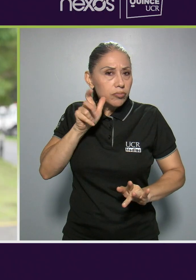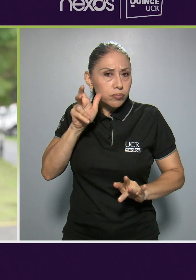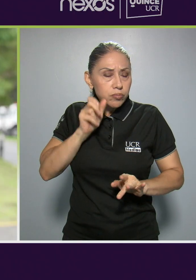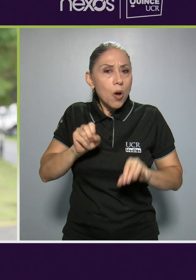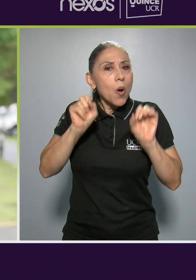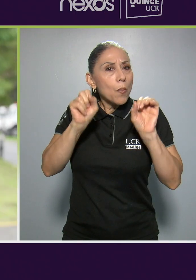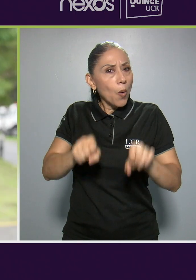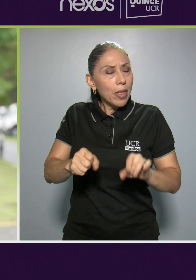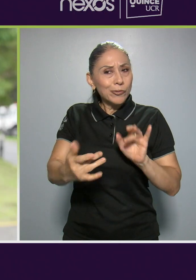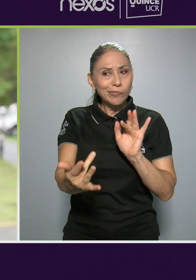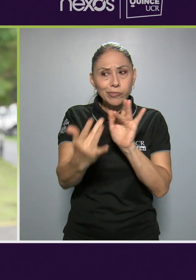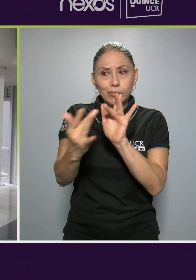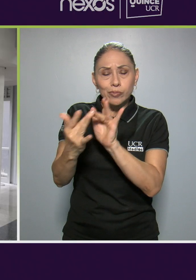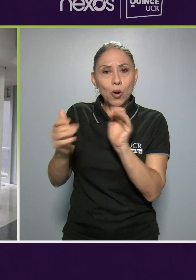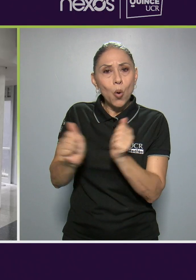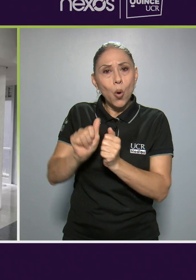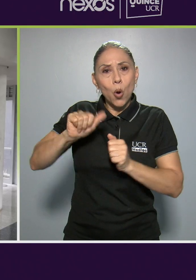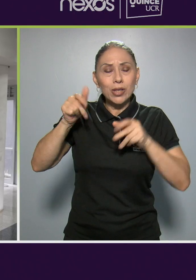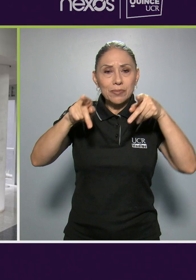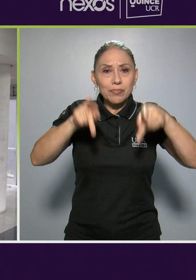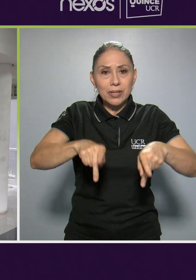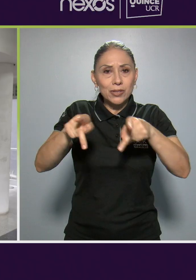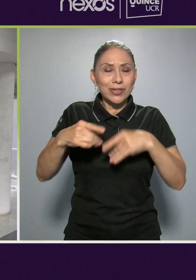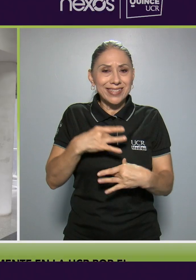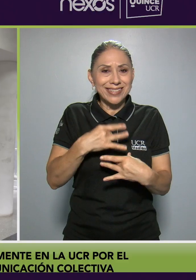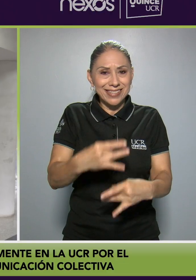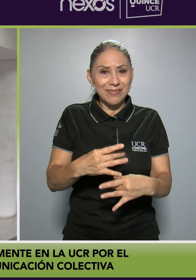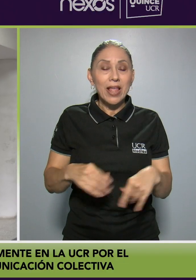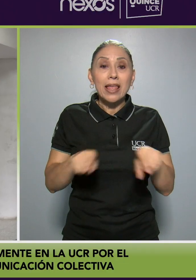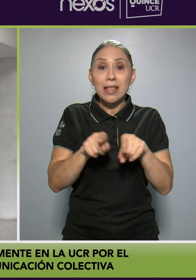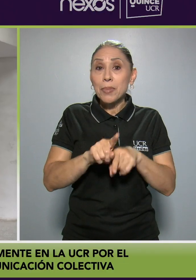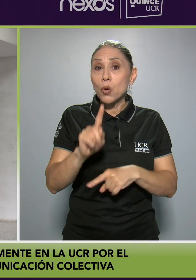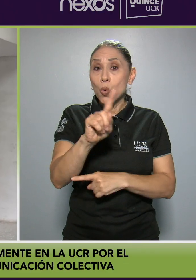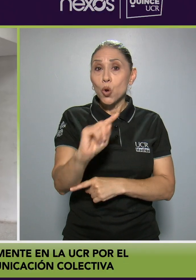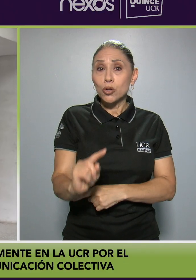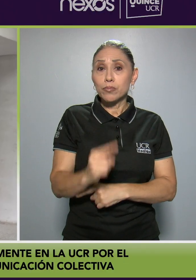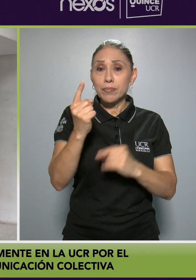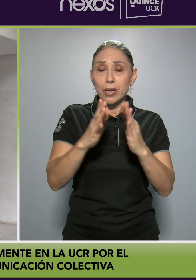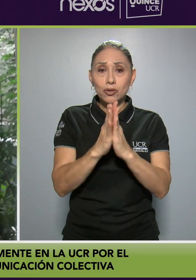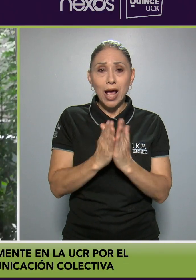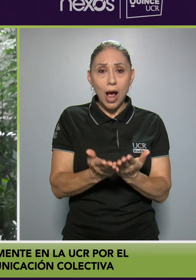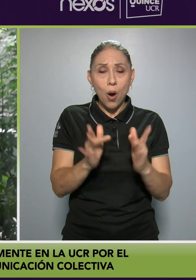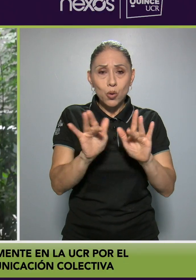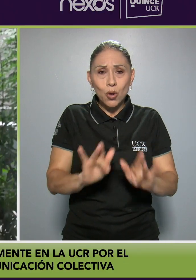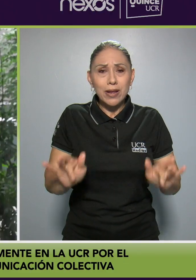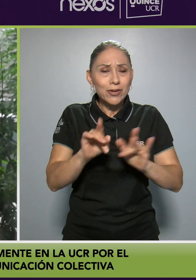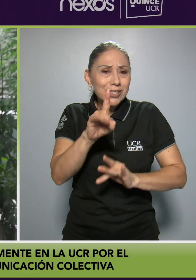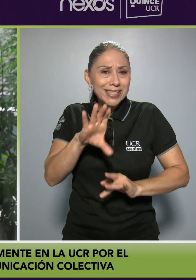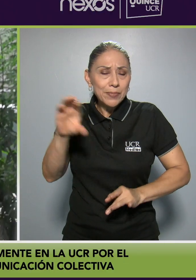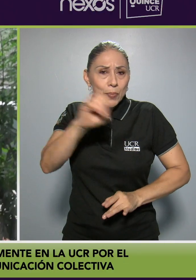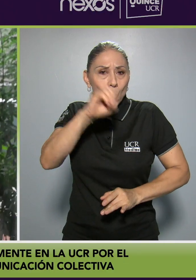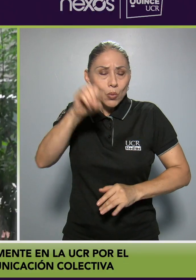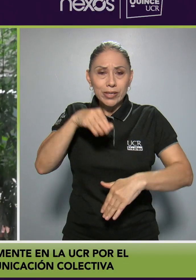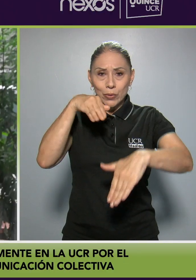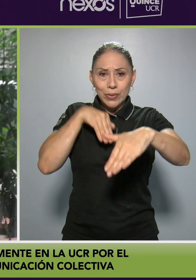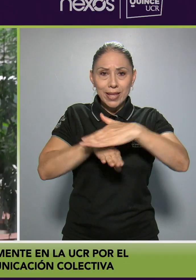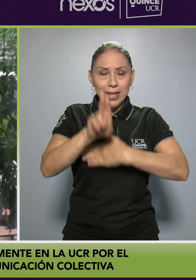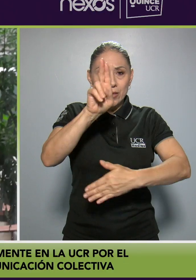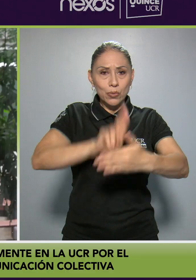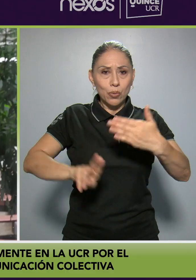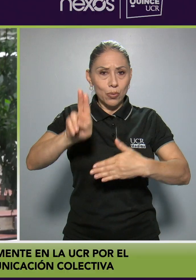otras poblaciones interesantes. También es uno de los primeros audiolibros que realmente se hacen 100% dentro de la